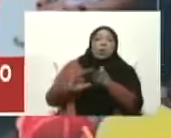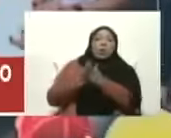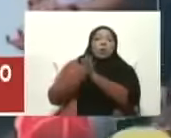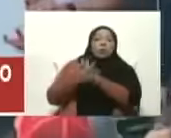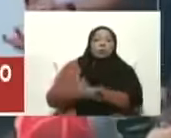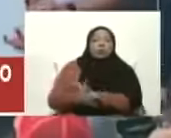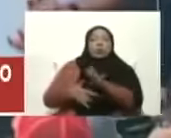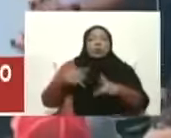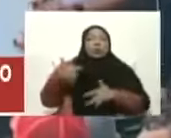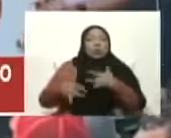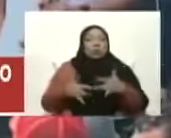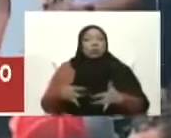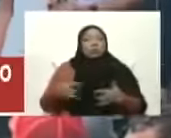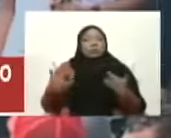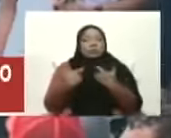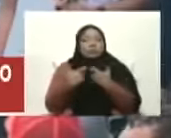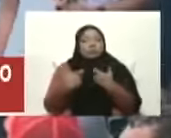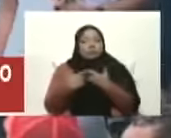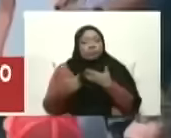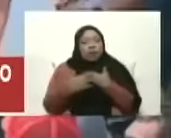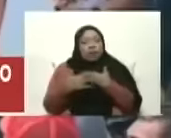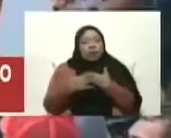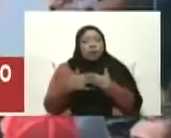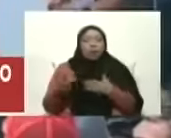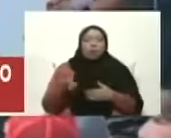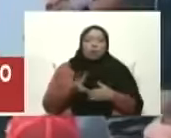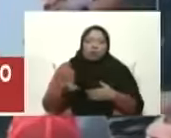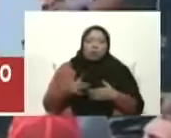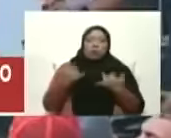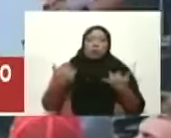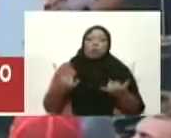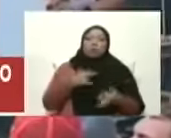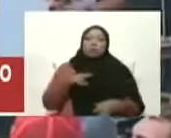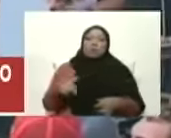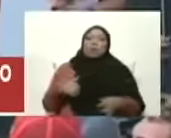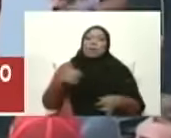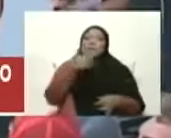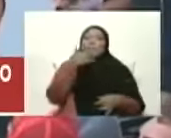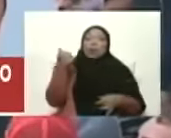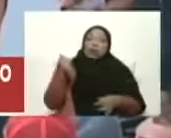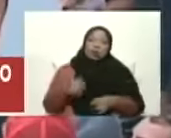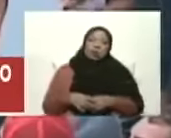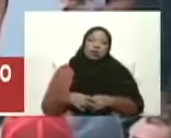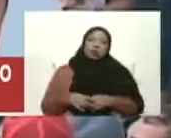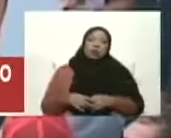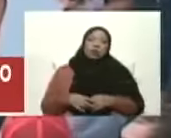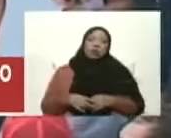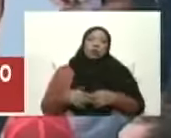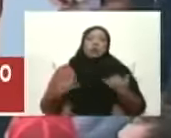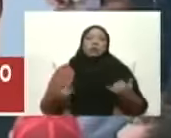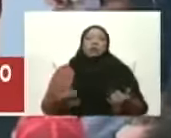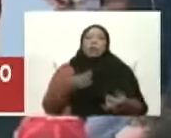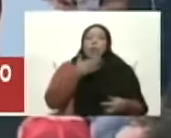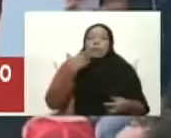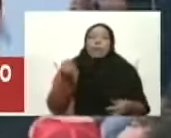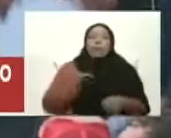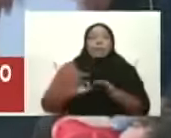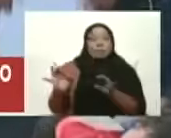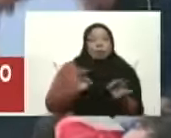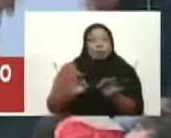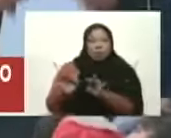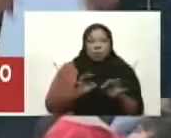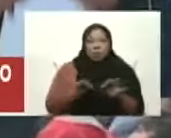las acciones guerreristas contra Venezuela, ahora somos mejores. Ahora estamos mejor